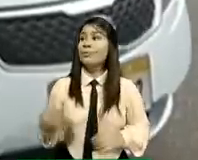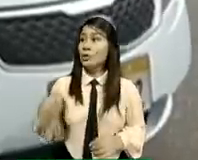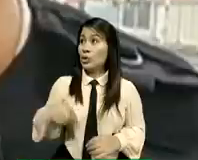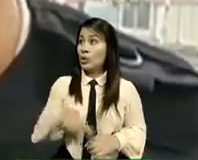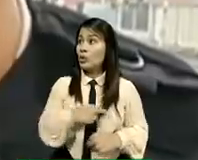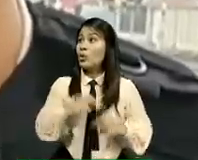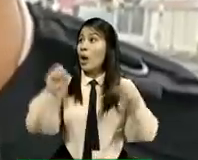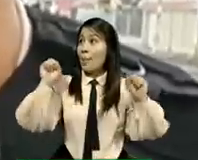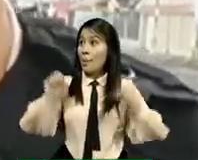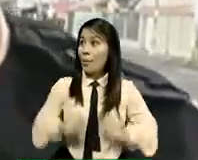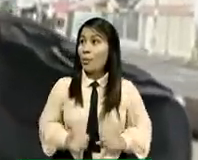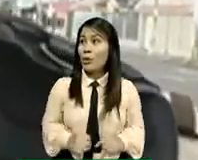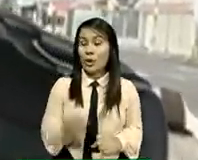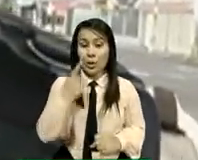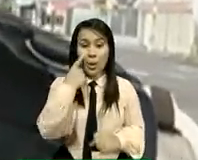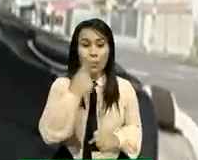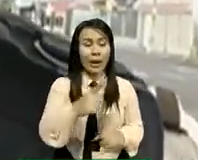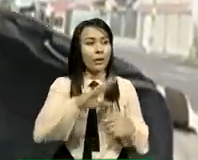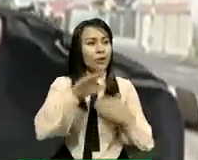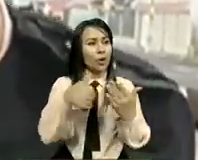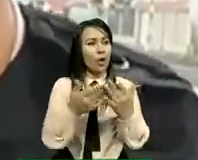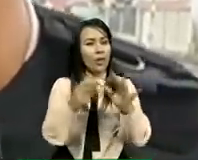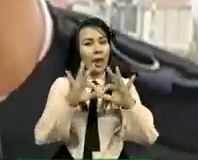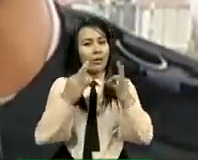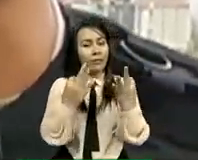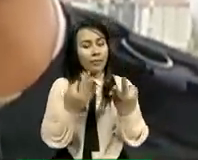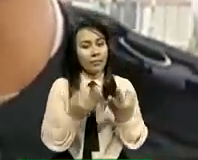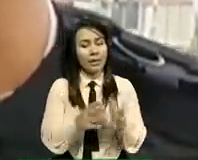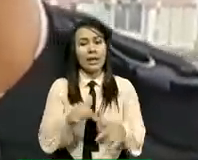todas las familias del sector se